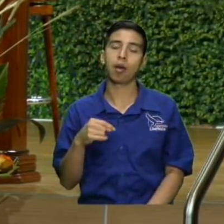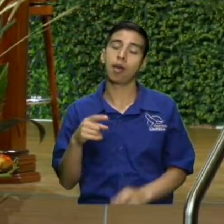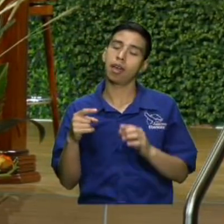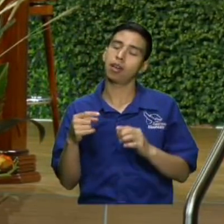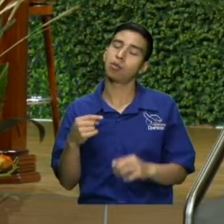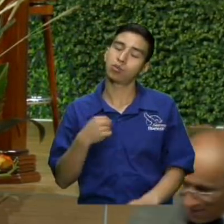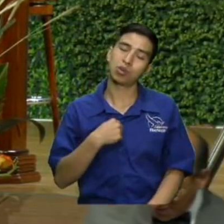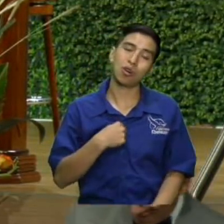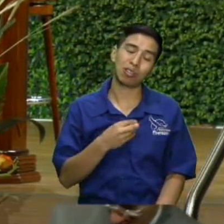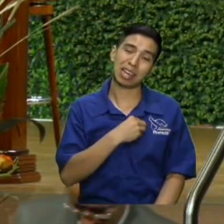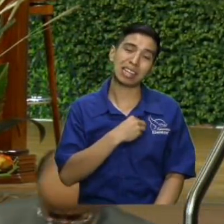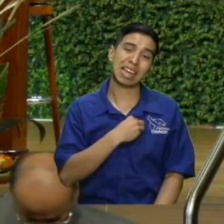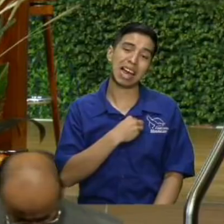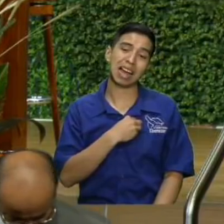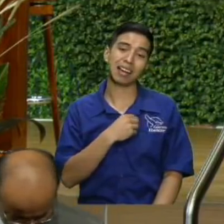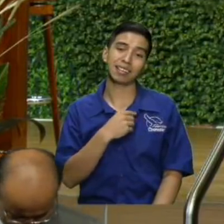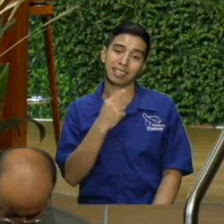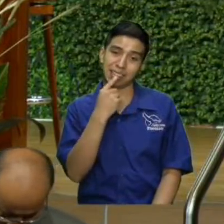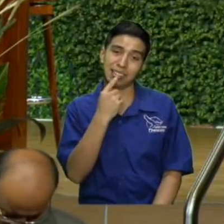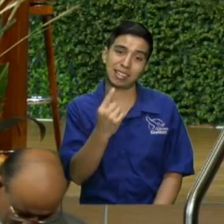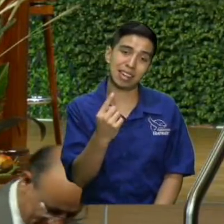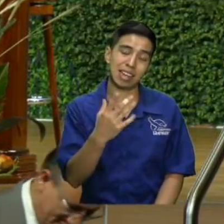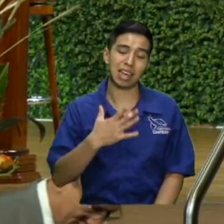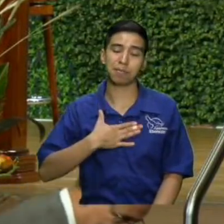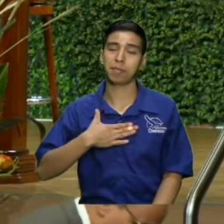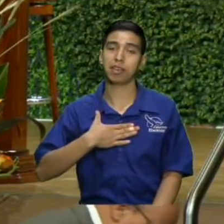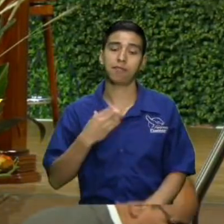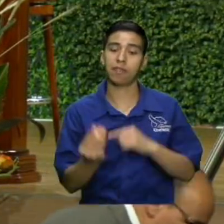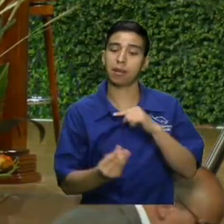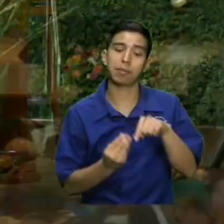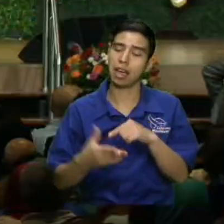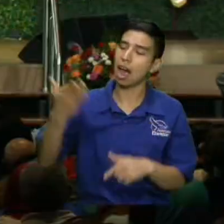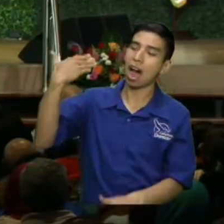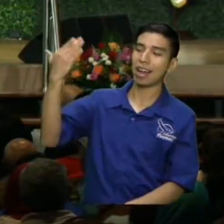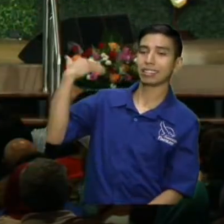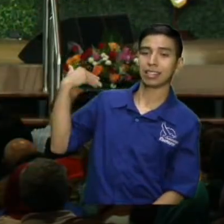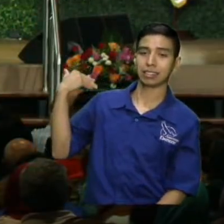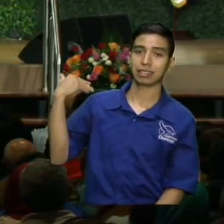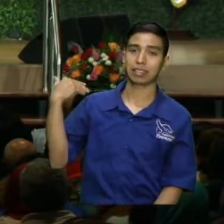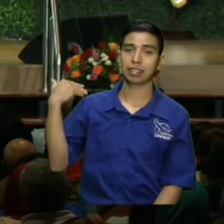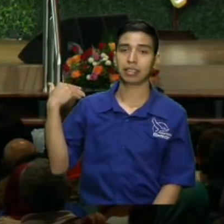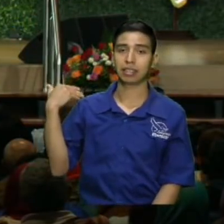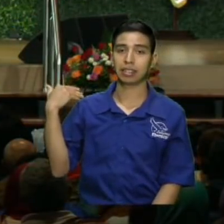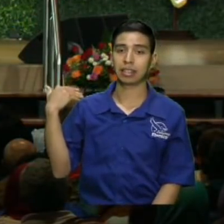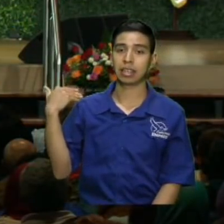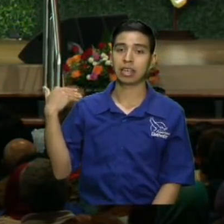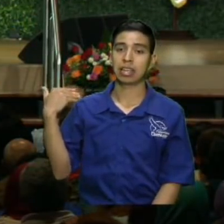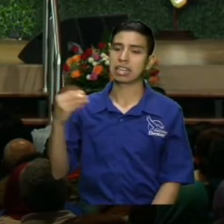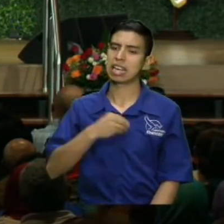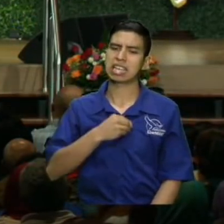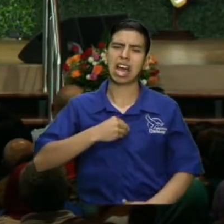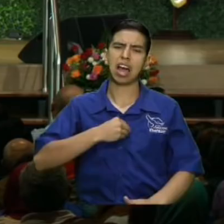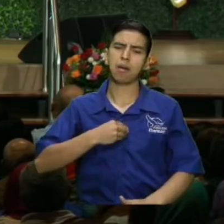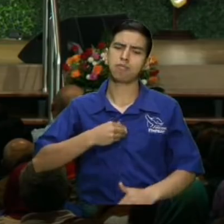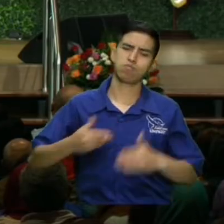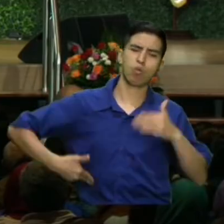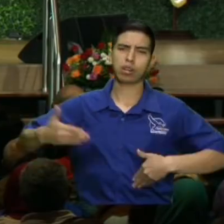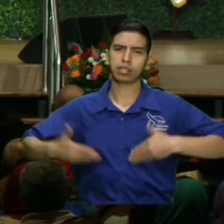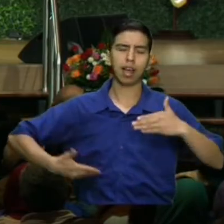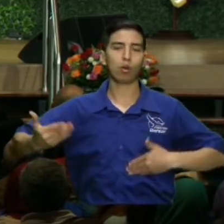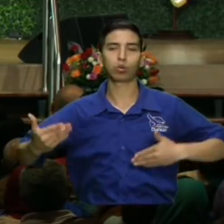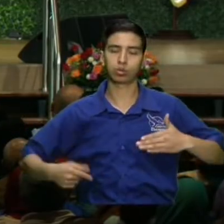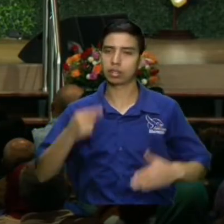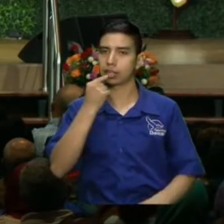familia, porque tenía una parte de familia que era evangélica. Entonces yo lo que quería era molestarlos.